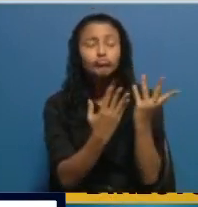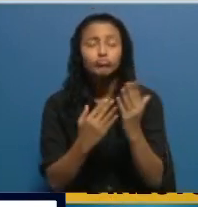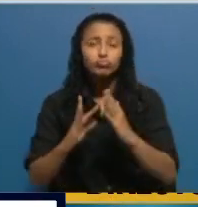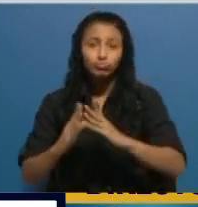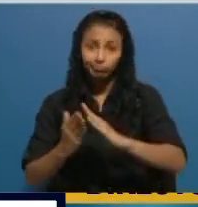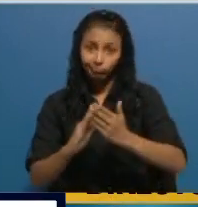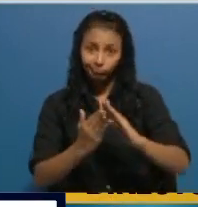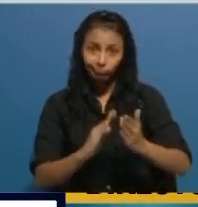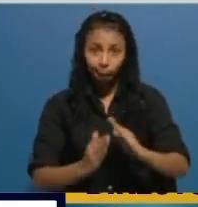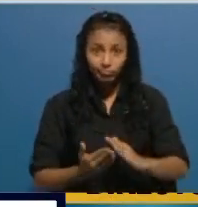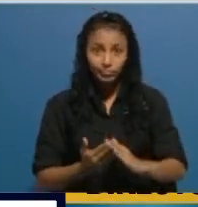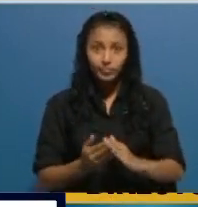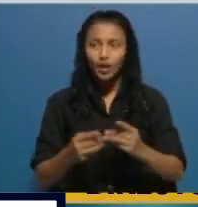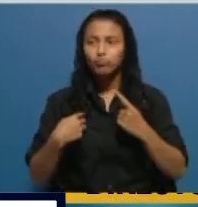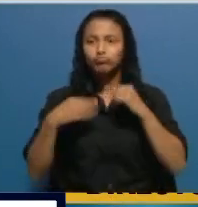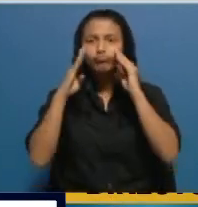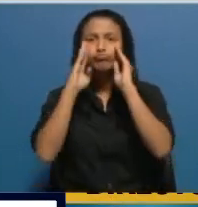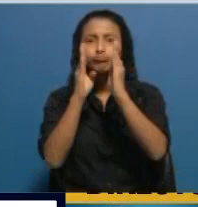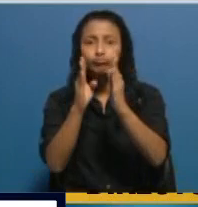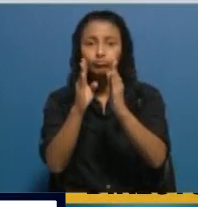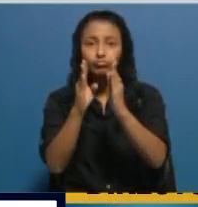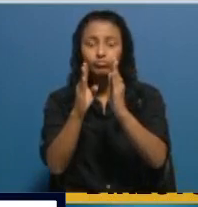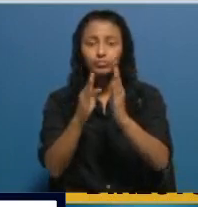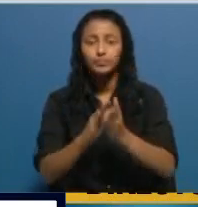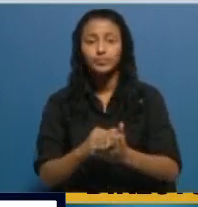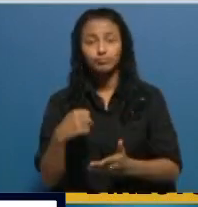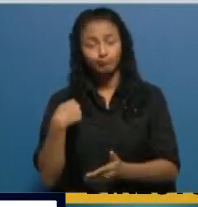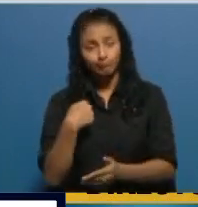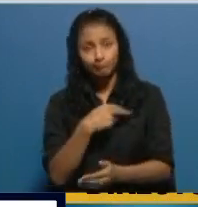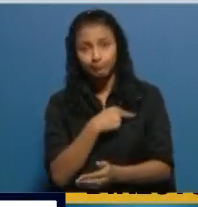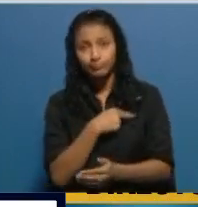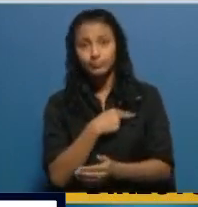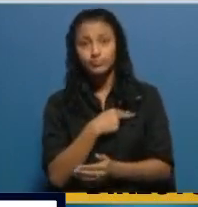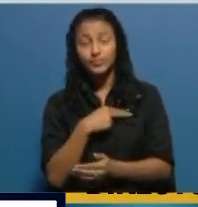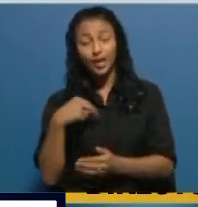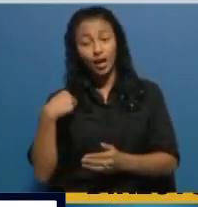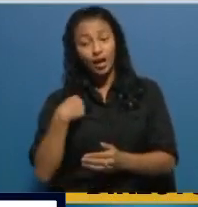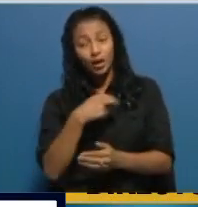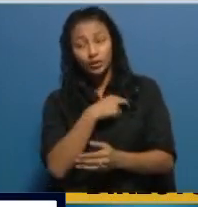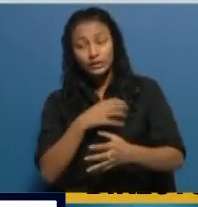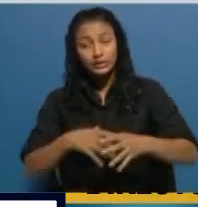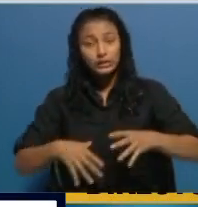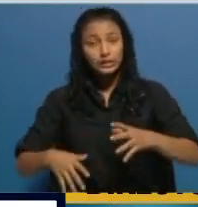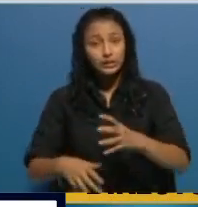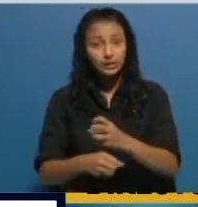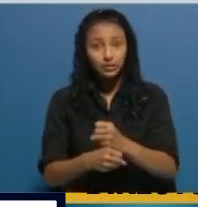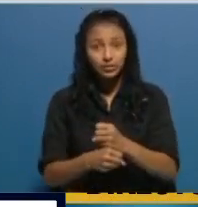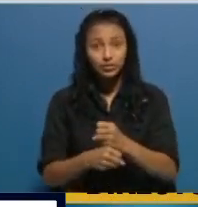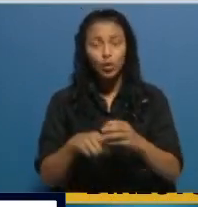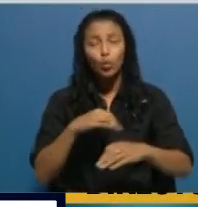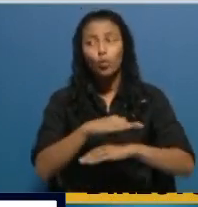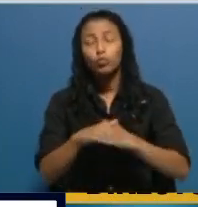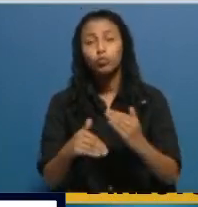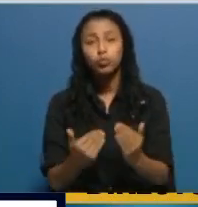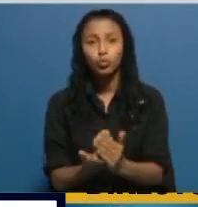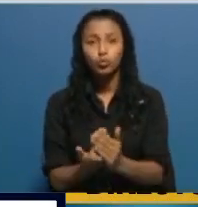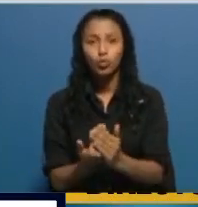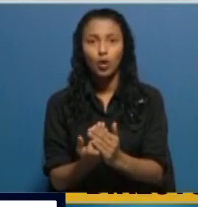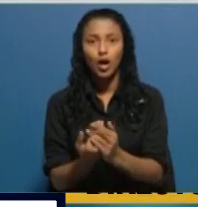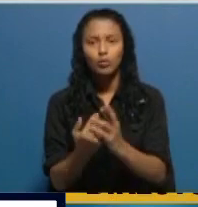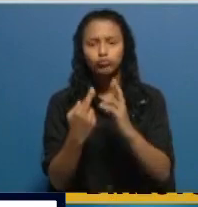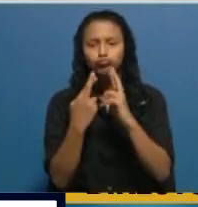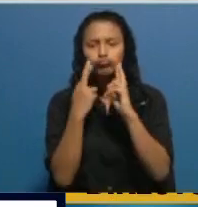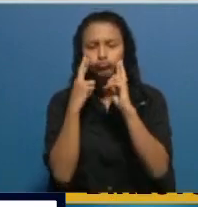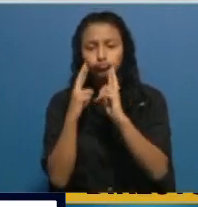están puestas en nosotros en nuestras actuaciones y sobre todo en los resultados de la gestión